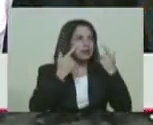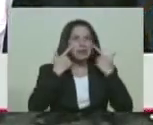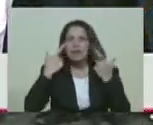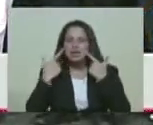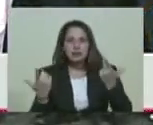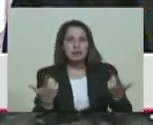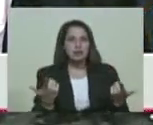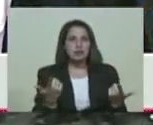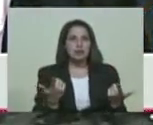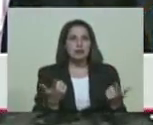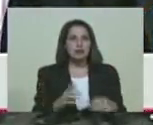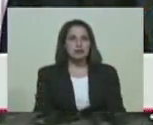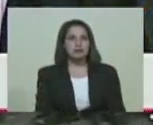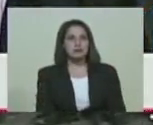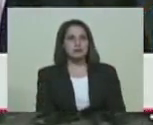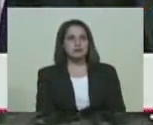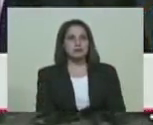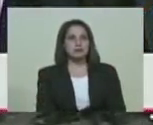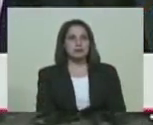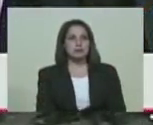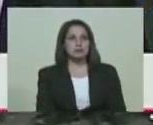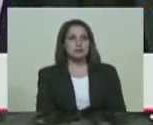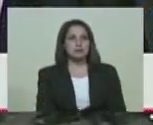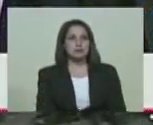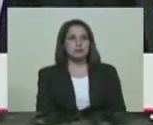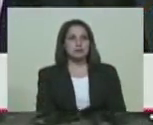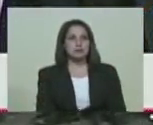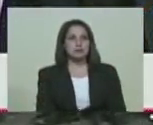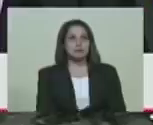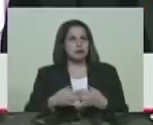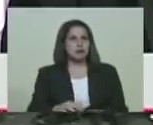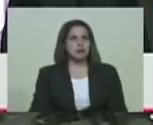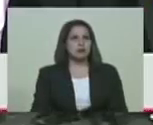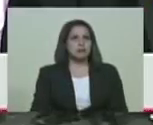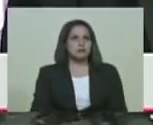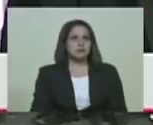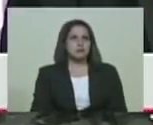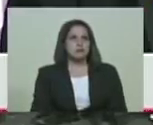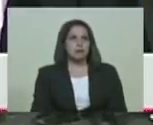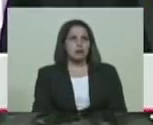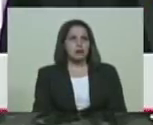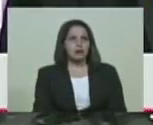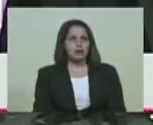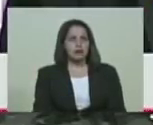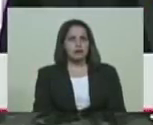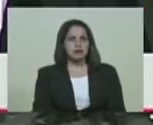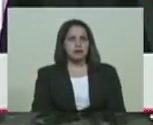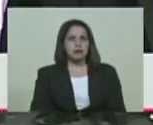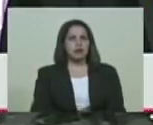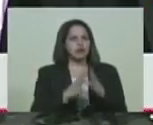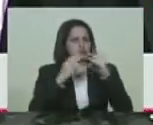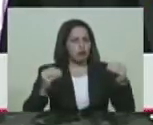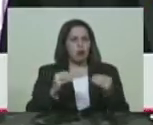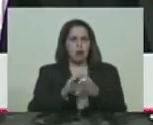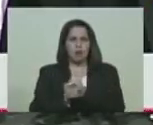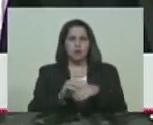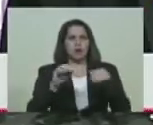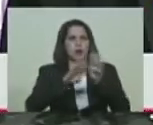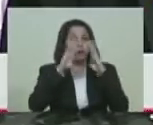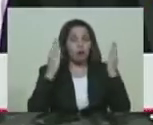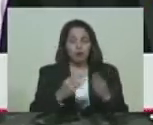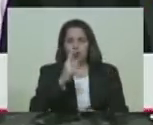Barbuda, de nosotros. Quiero agradecer a todos los gobiernos amigos del mundo, de la China, de Rusia, de